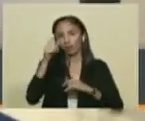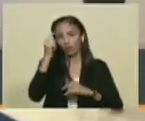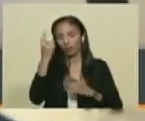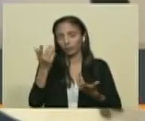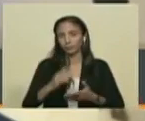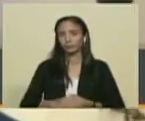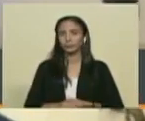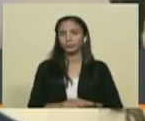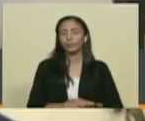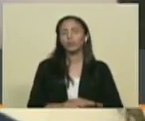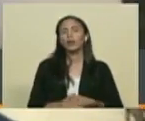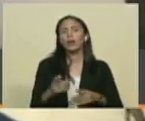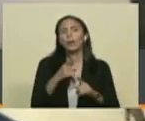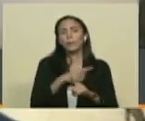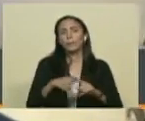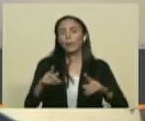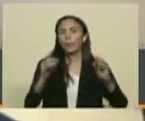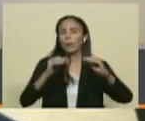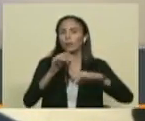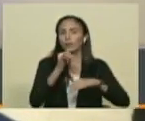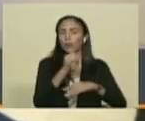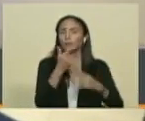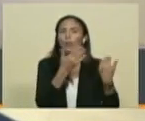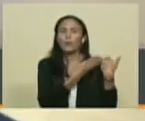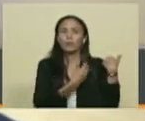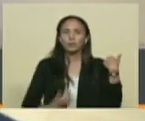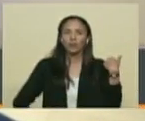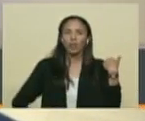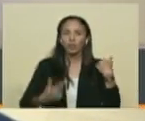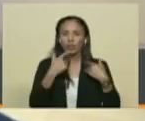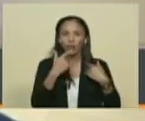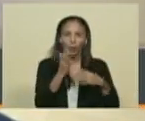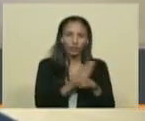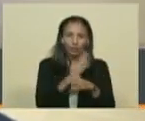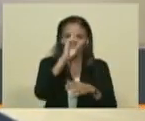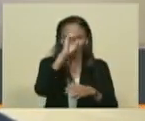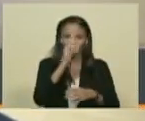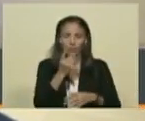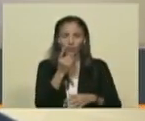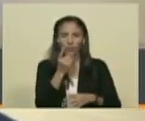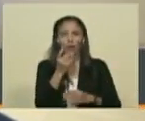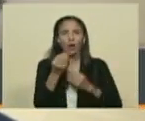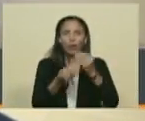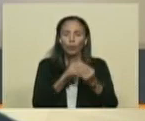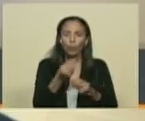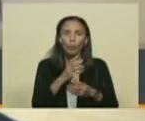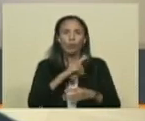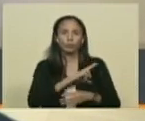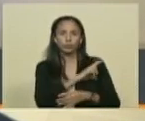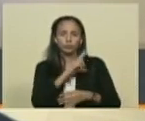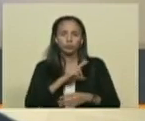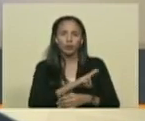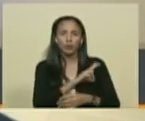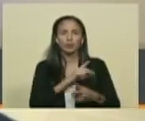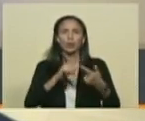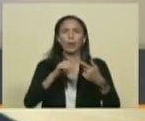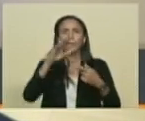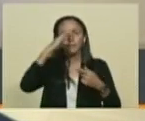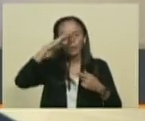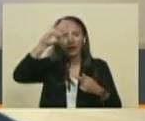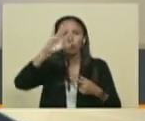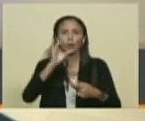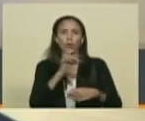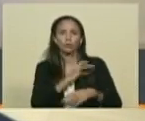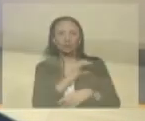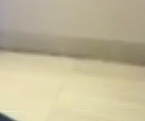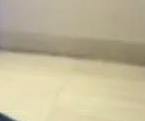pero tomando como referencia lo que ha dicho el presidente de República Dominicana y los cancilleres de México, Chile y Nicaragua, todo parece indicar